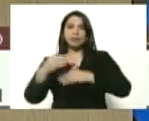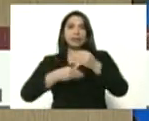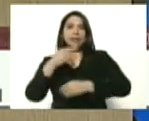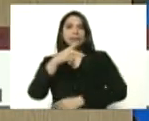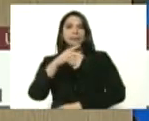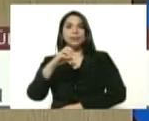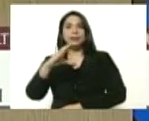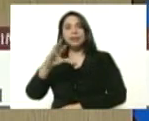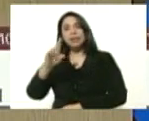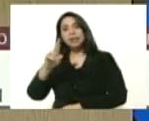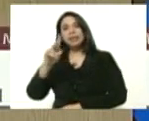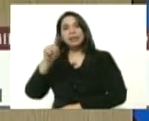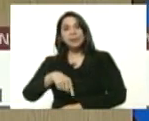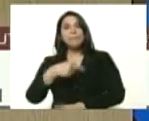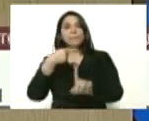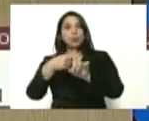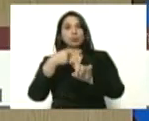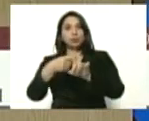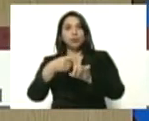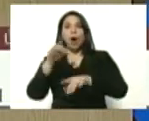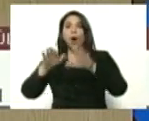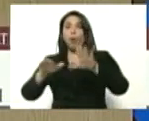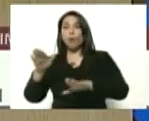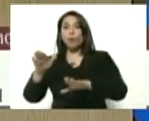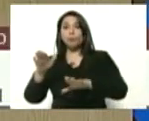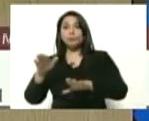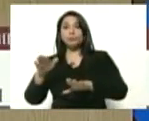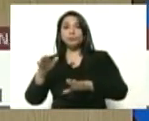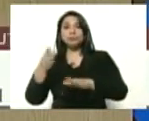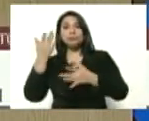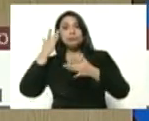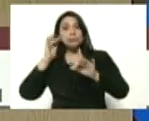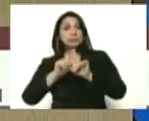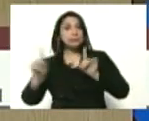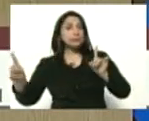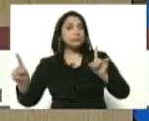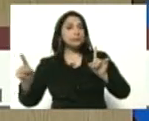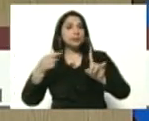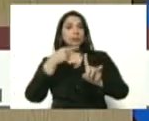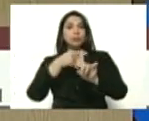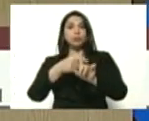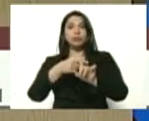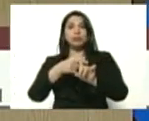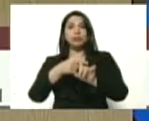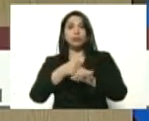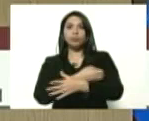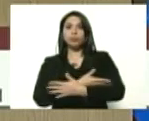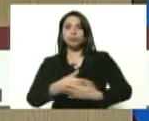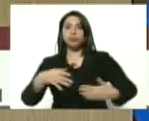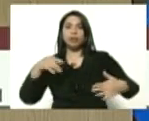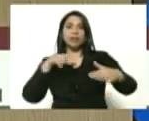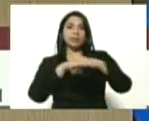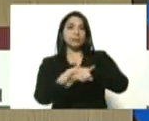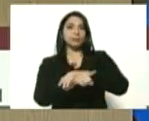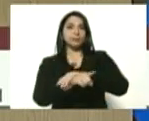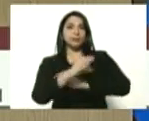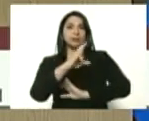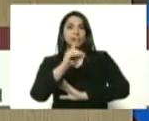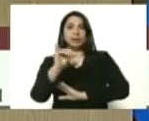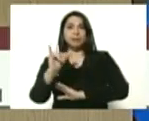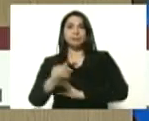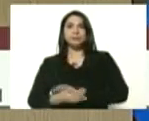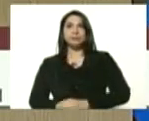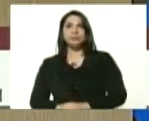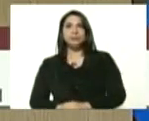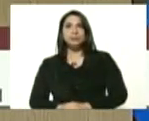PCR, da positivo, y aun cuando había sido previamente aislada, al dar positivo el PCR, se ingresa en el CDI